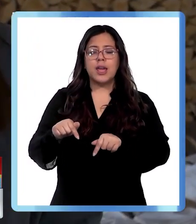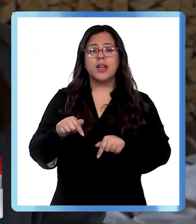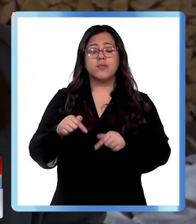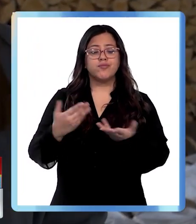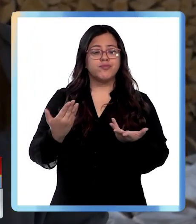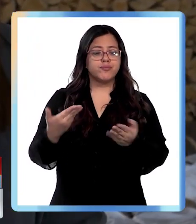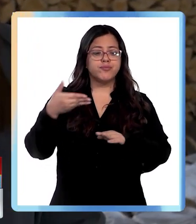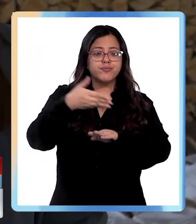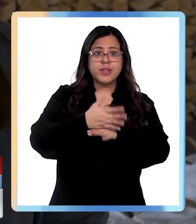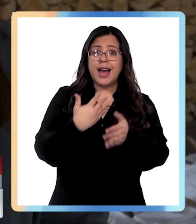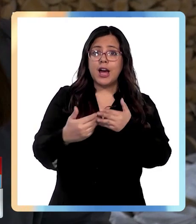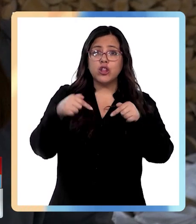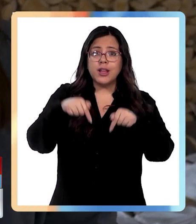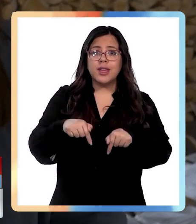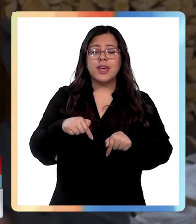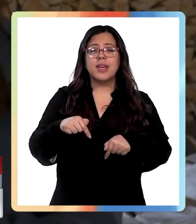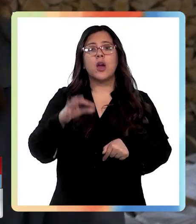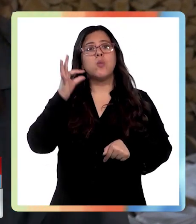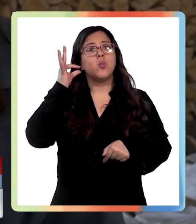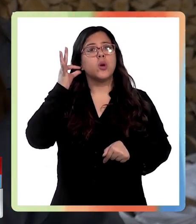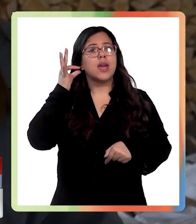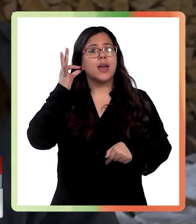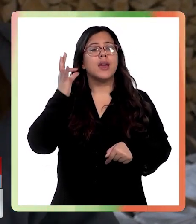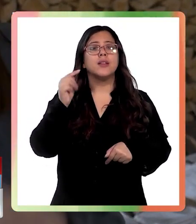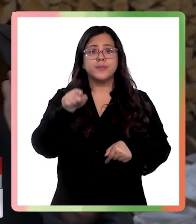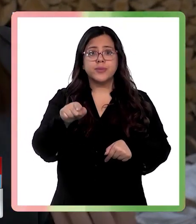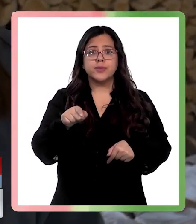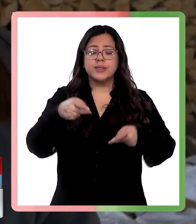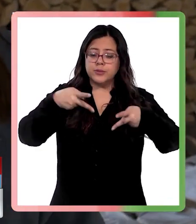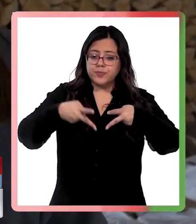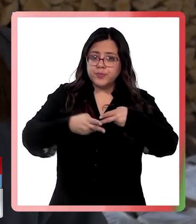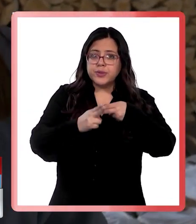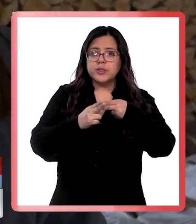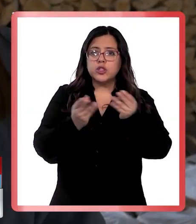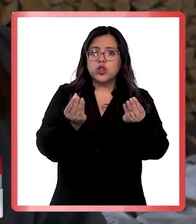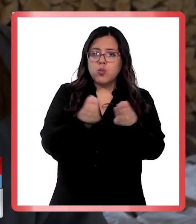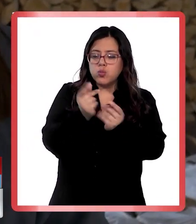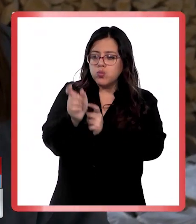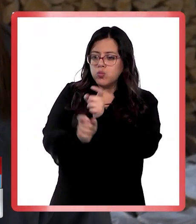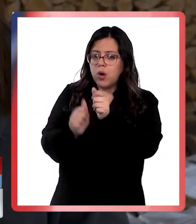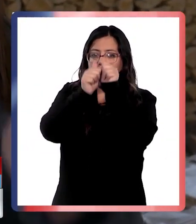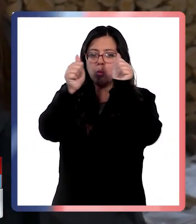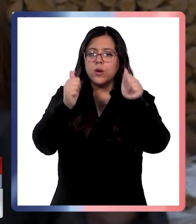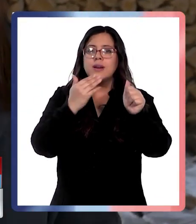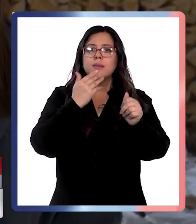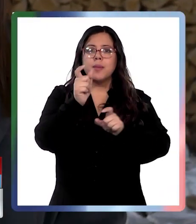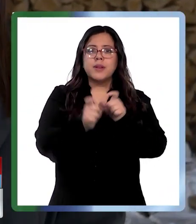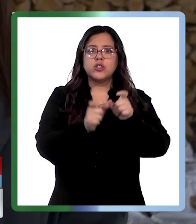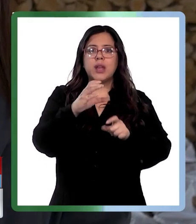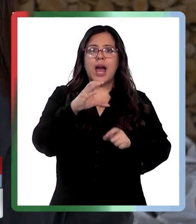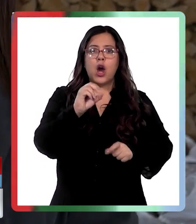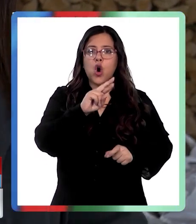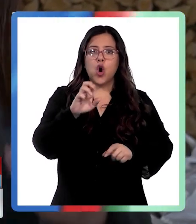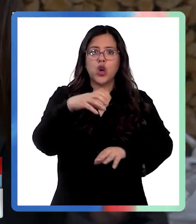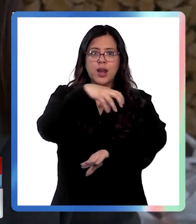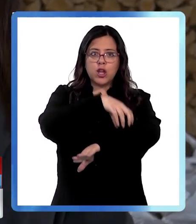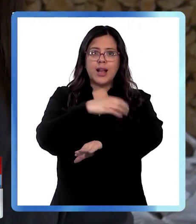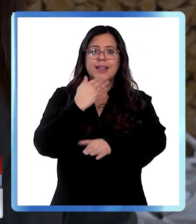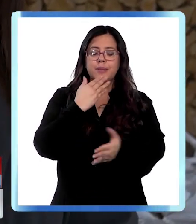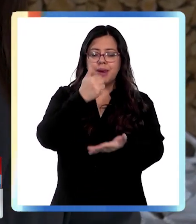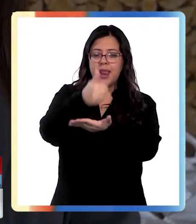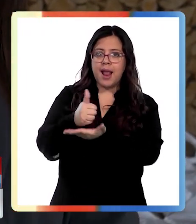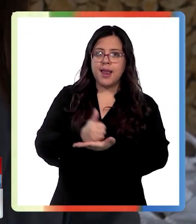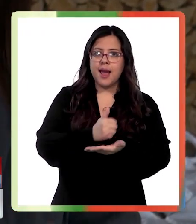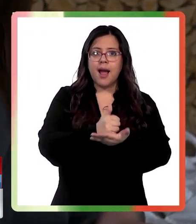señora Cristina Martínez, inaugurando también con diferentes autoridades y consejeros regionales,